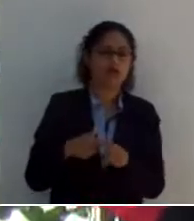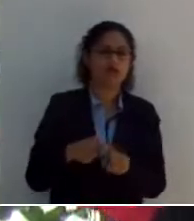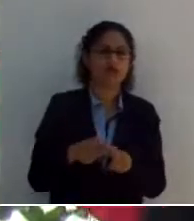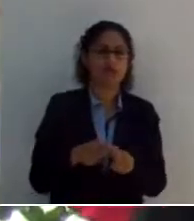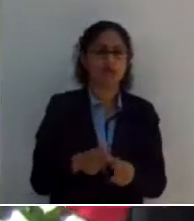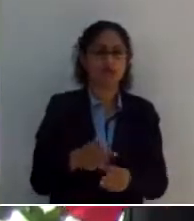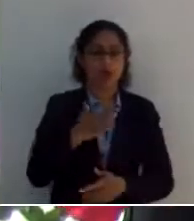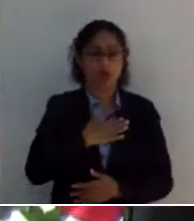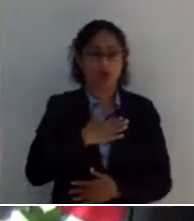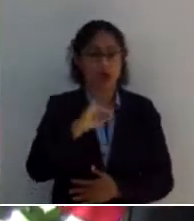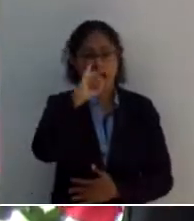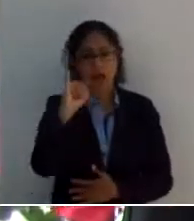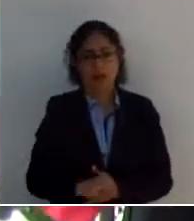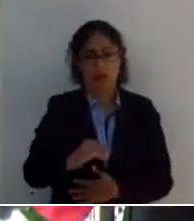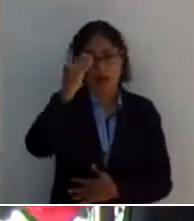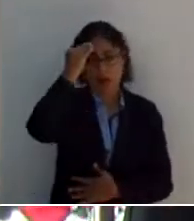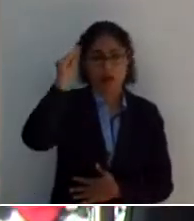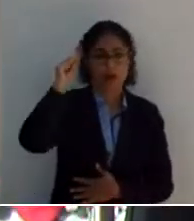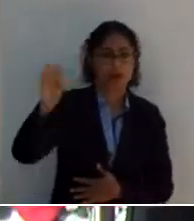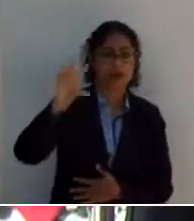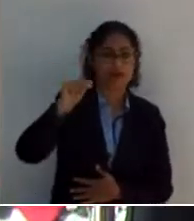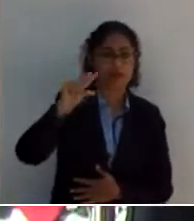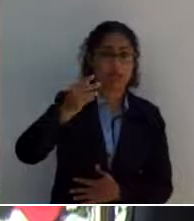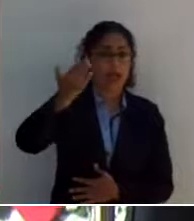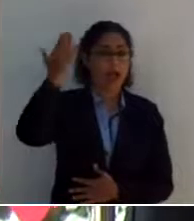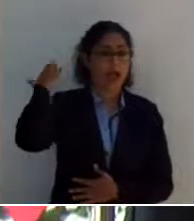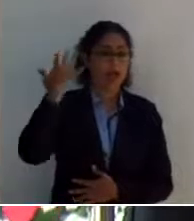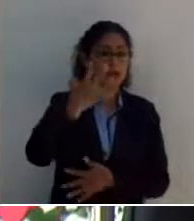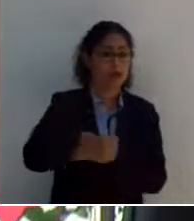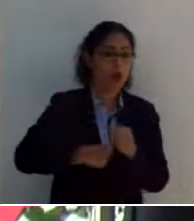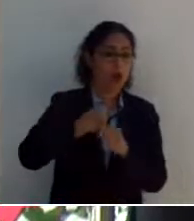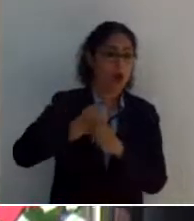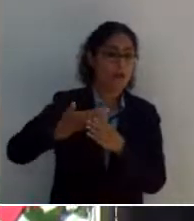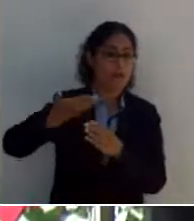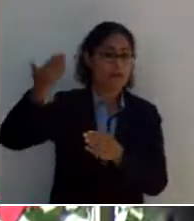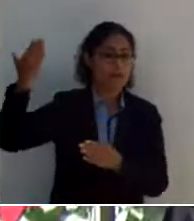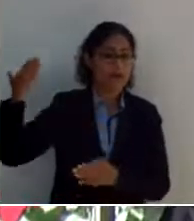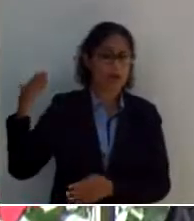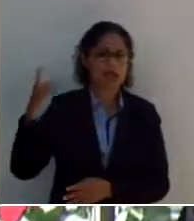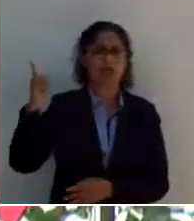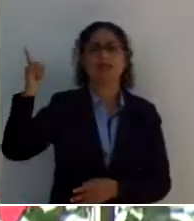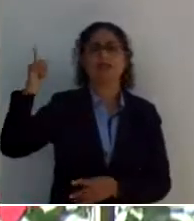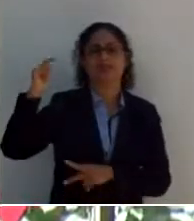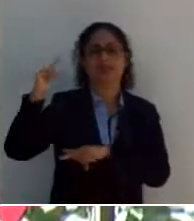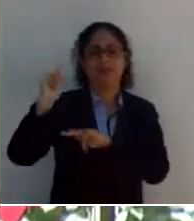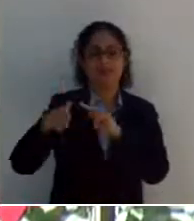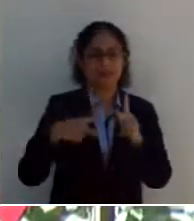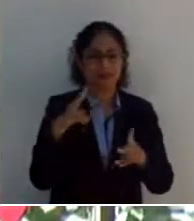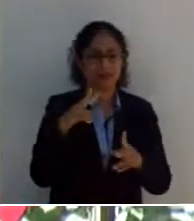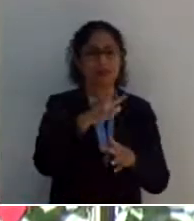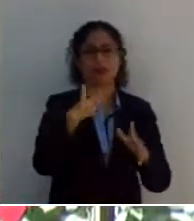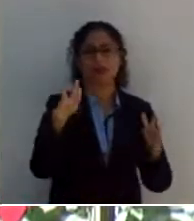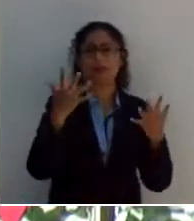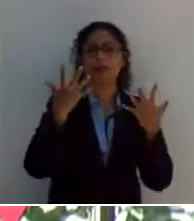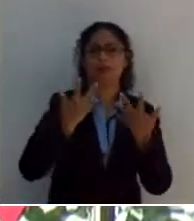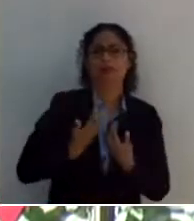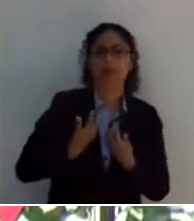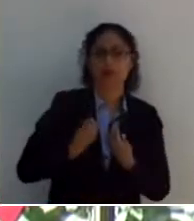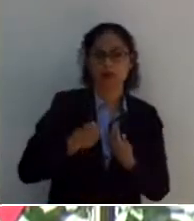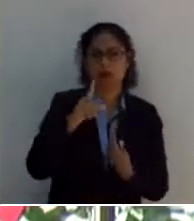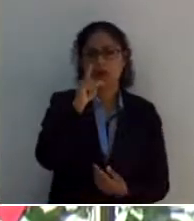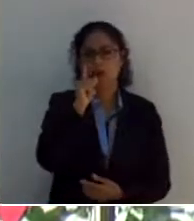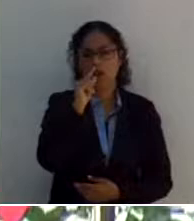voy a olvidar que hace poco más de 5 años, cómo encontramos la policía del